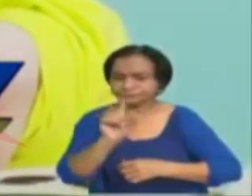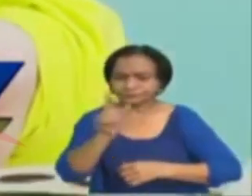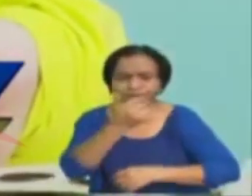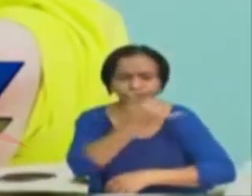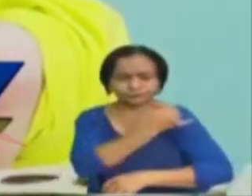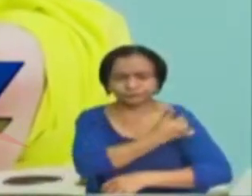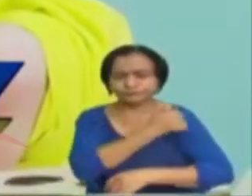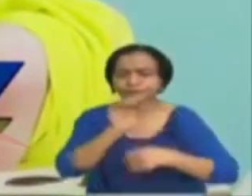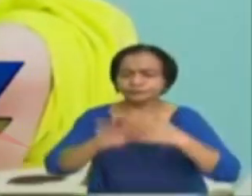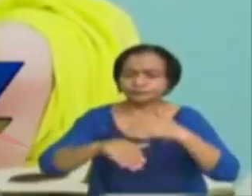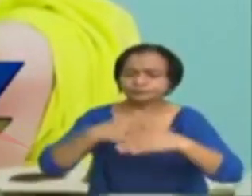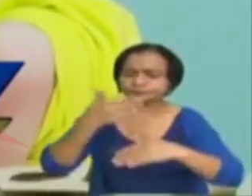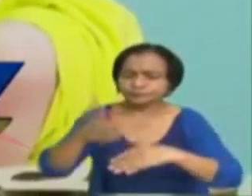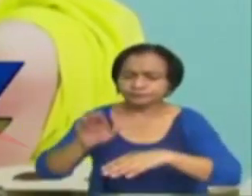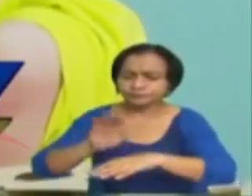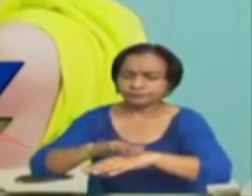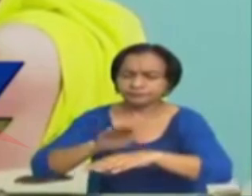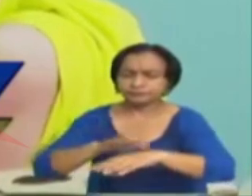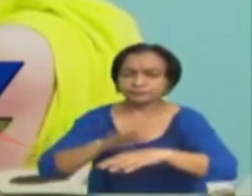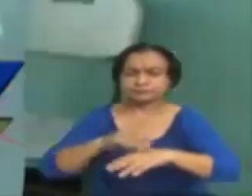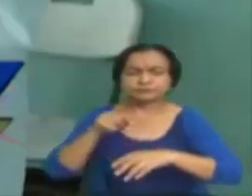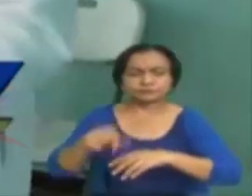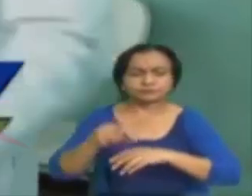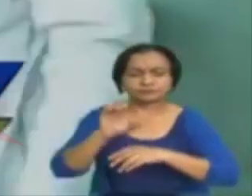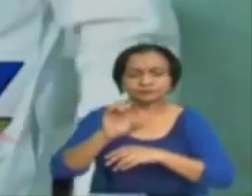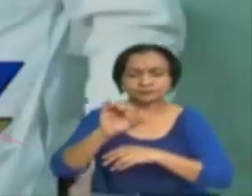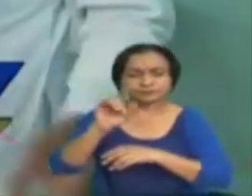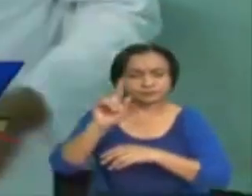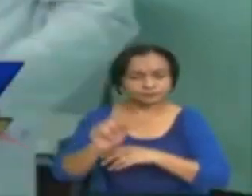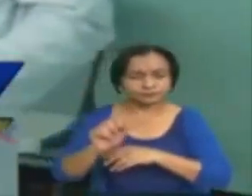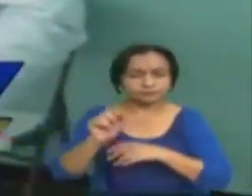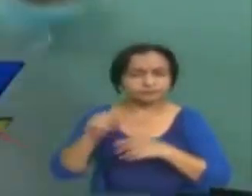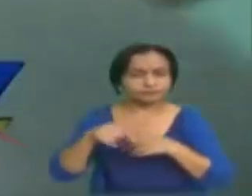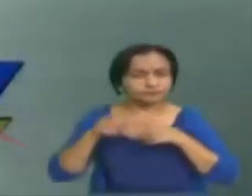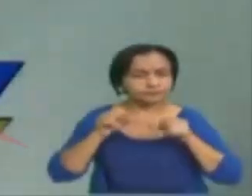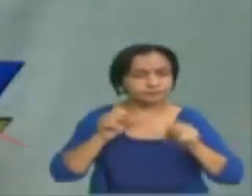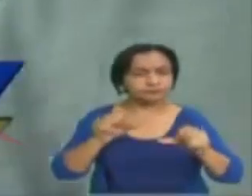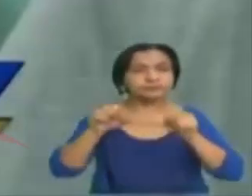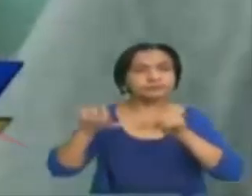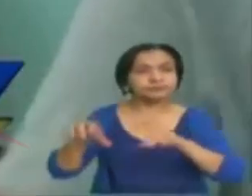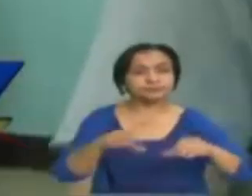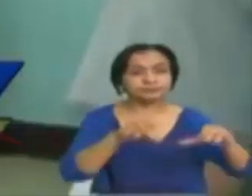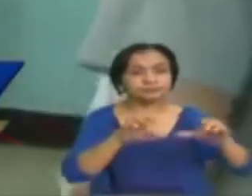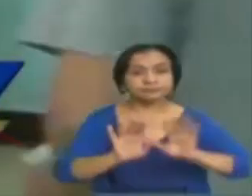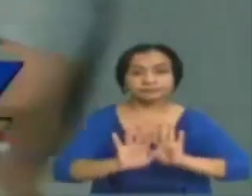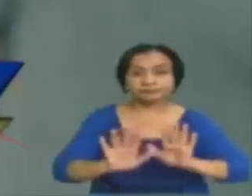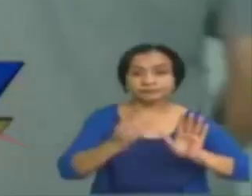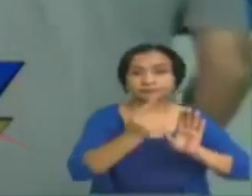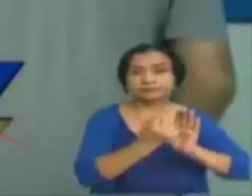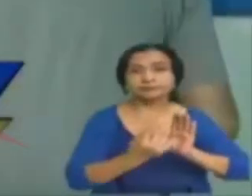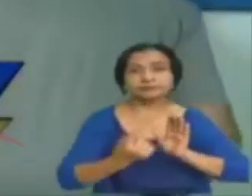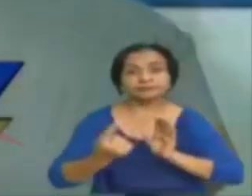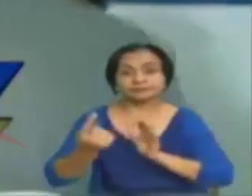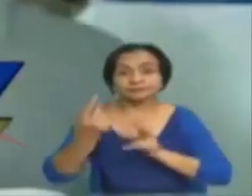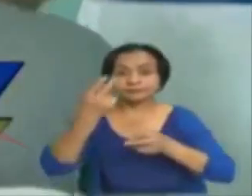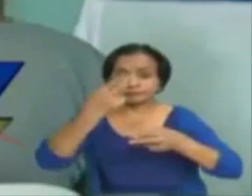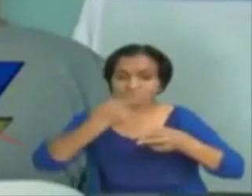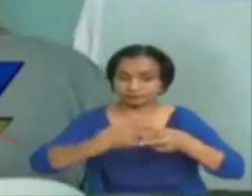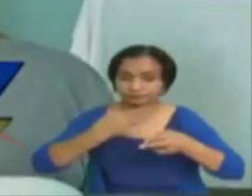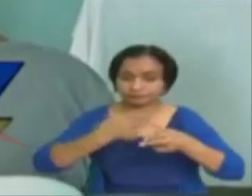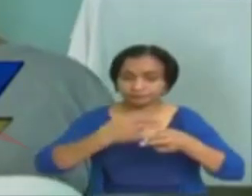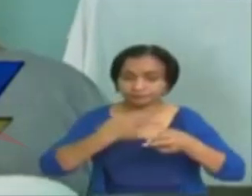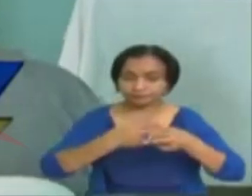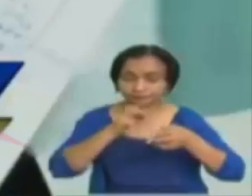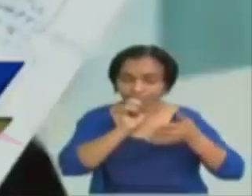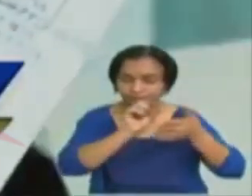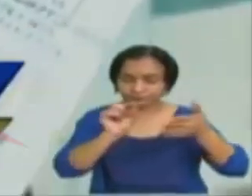personal de salud y primera línea después en lo personal de primera línea en puesto